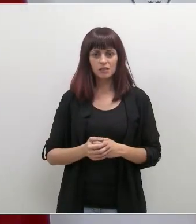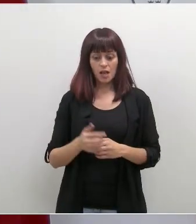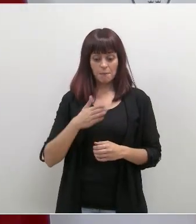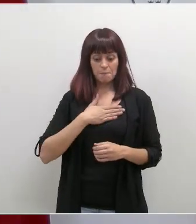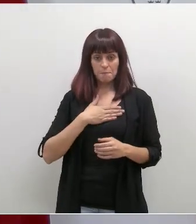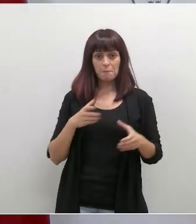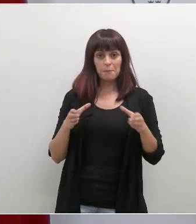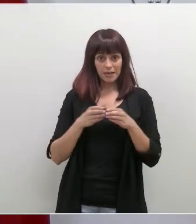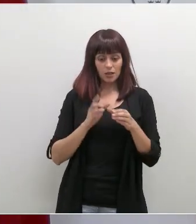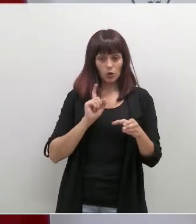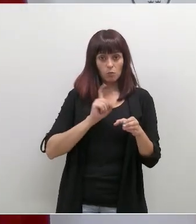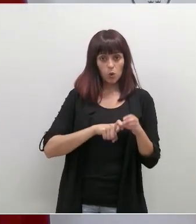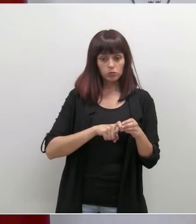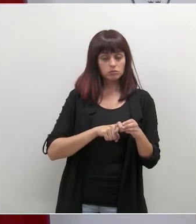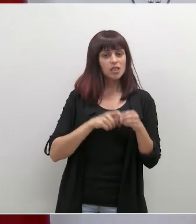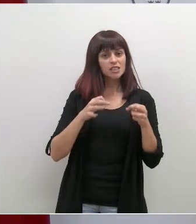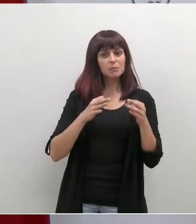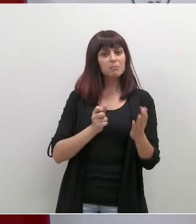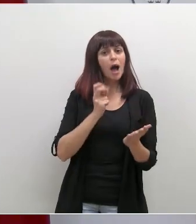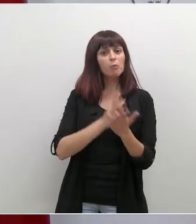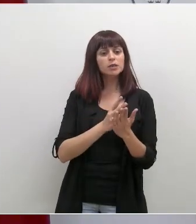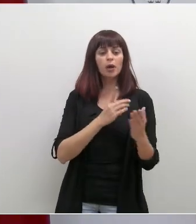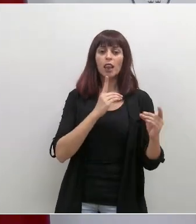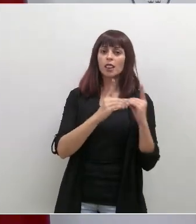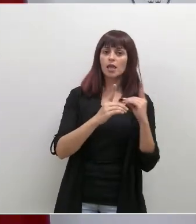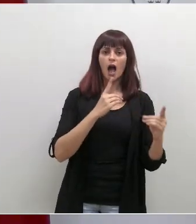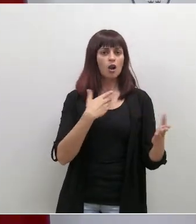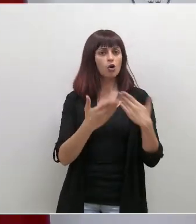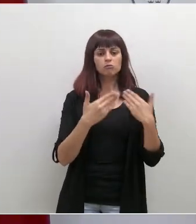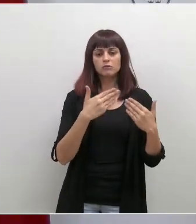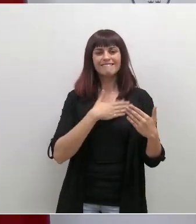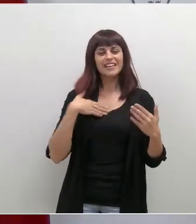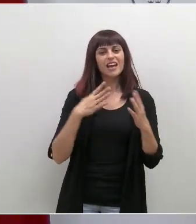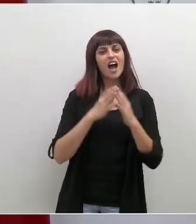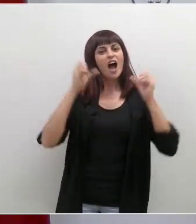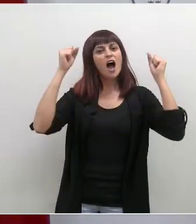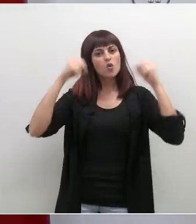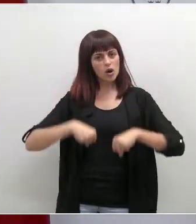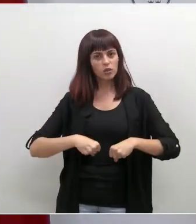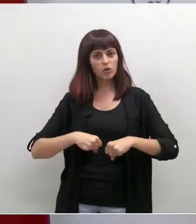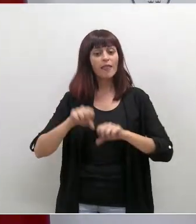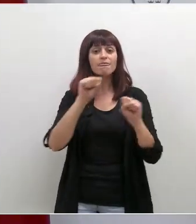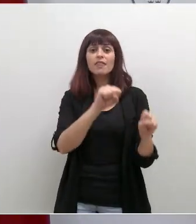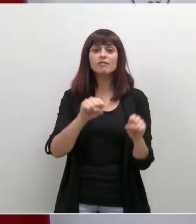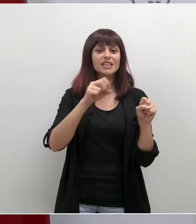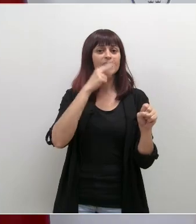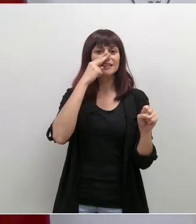yo pertenezco siempre va a apostar por el diálogo para alcanzar acuerdos y consensos siempre en defensa del interés general. Y